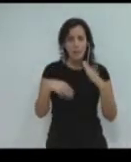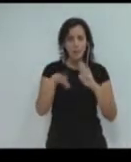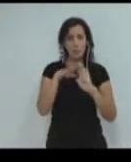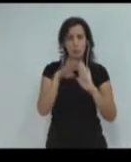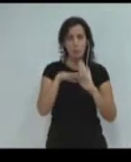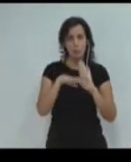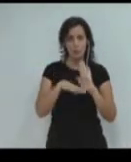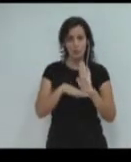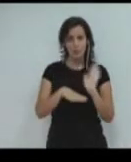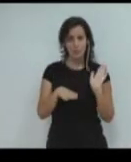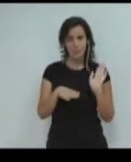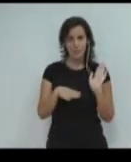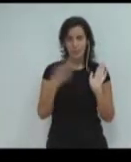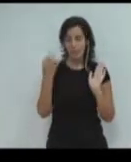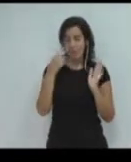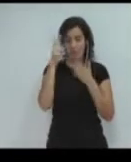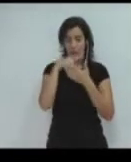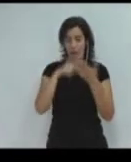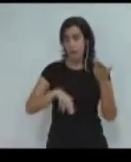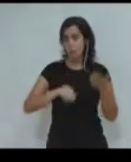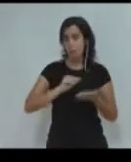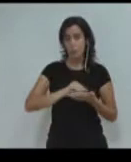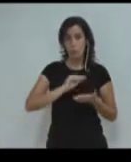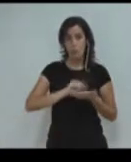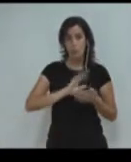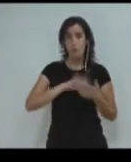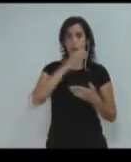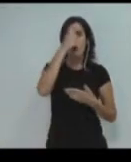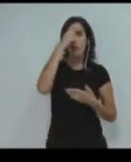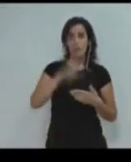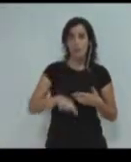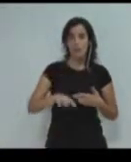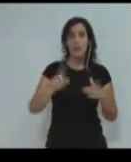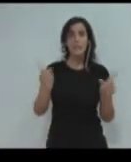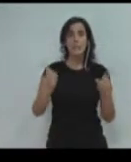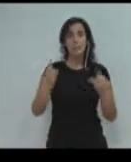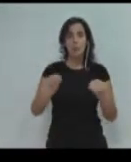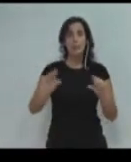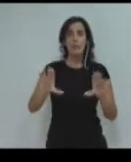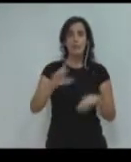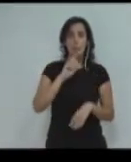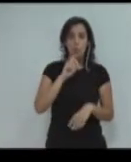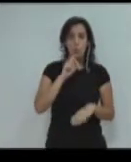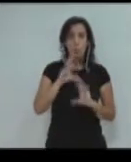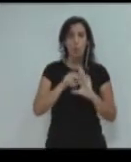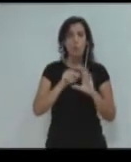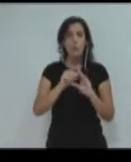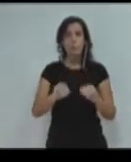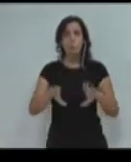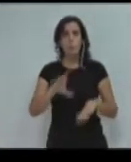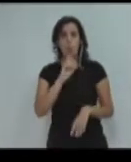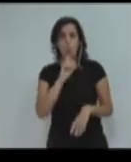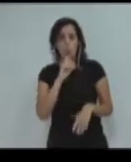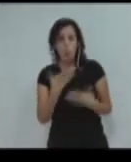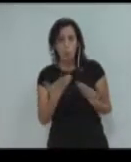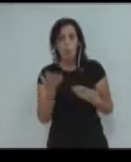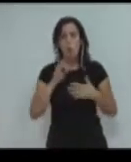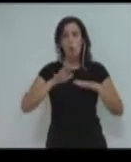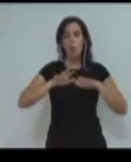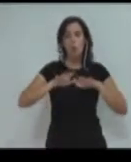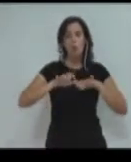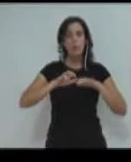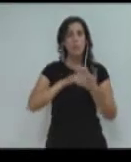a los que nos tenemos que enfrentar muchas veces para saber cómo se enciende la televisión o el vídeo, o cómo se utiliza el